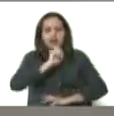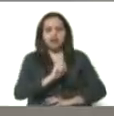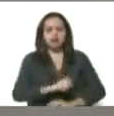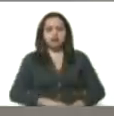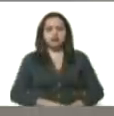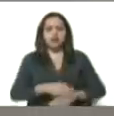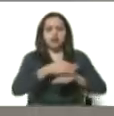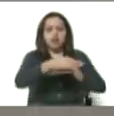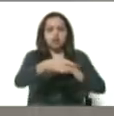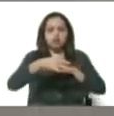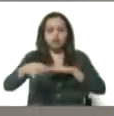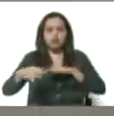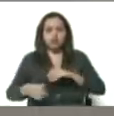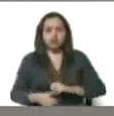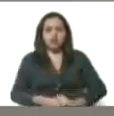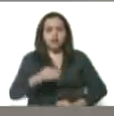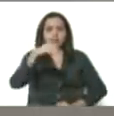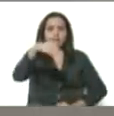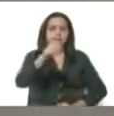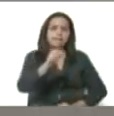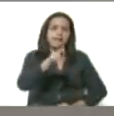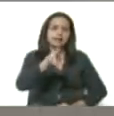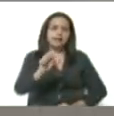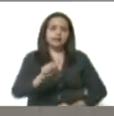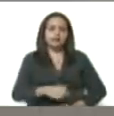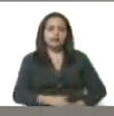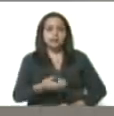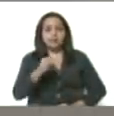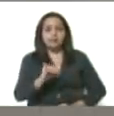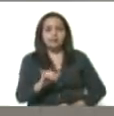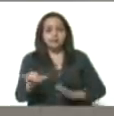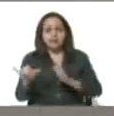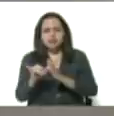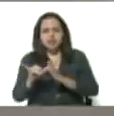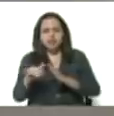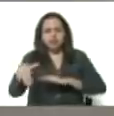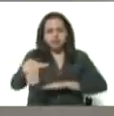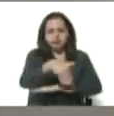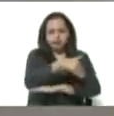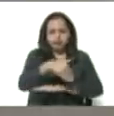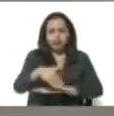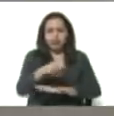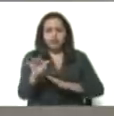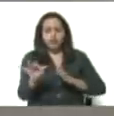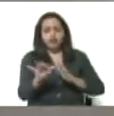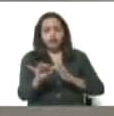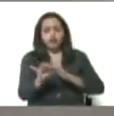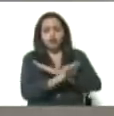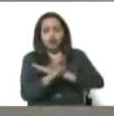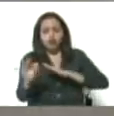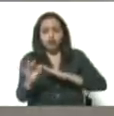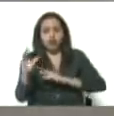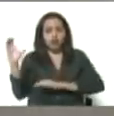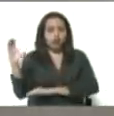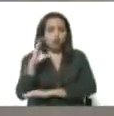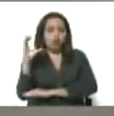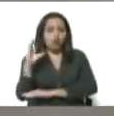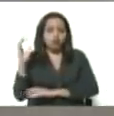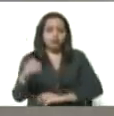del municipio Mara. Y bueno, está ubicado en el eje carretero en la frontera con